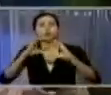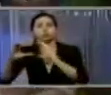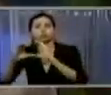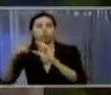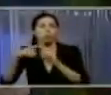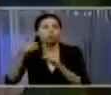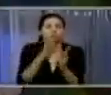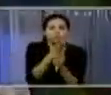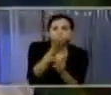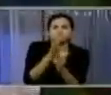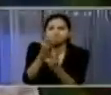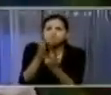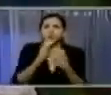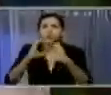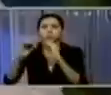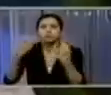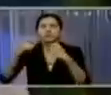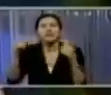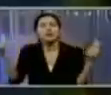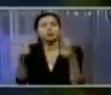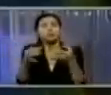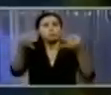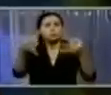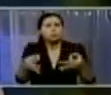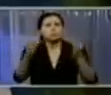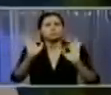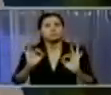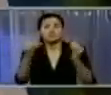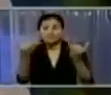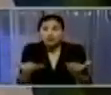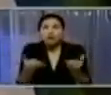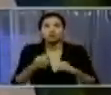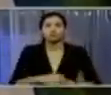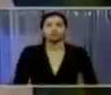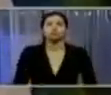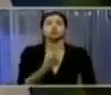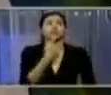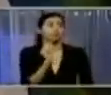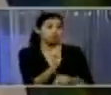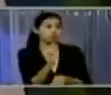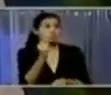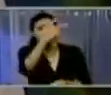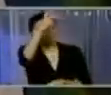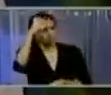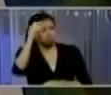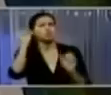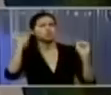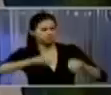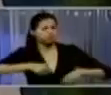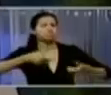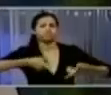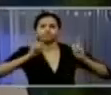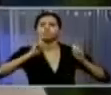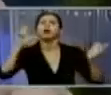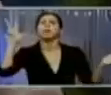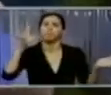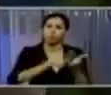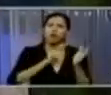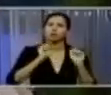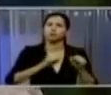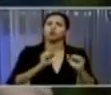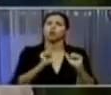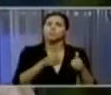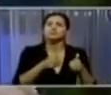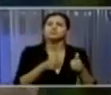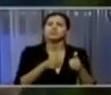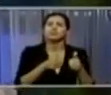de encuentros a alto nivel de manera inmediata, y yo le dije a la canciller, aprobado, vamos a iniciar ese